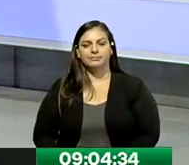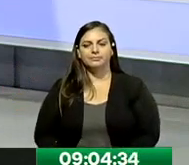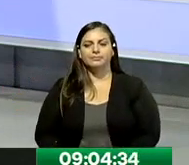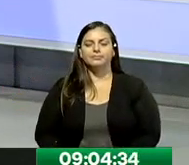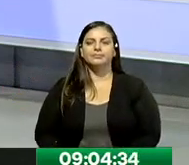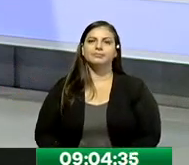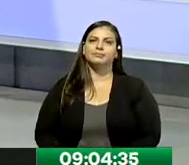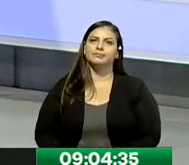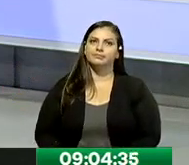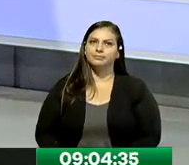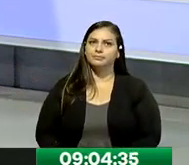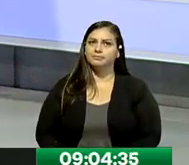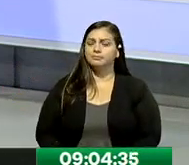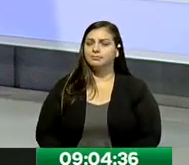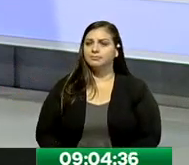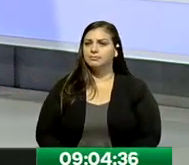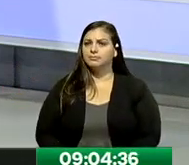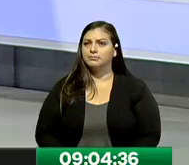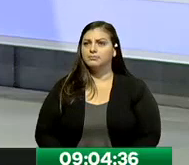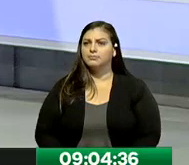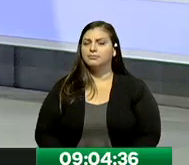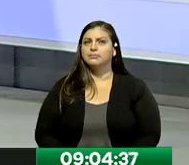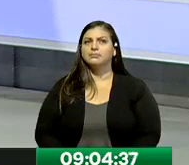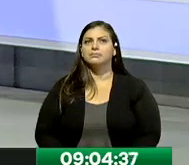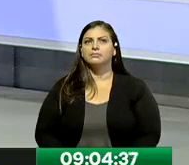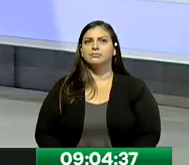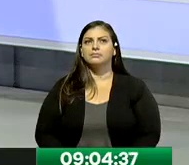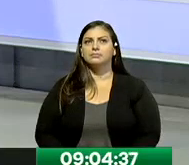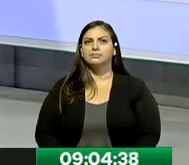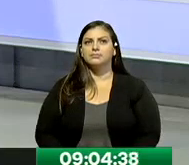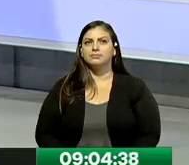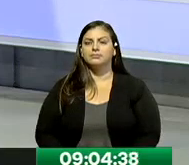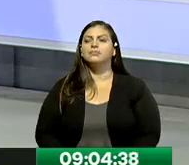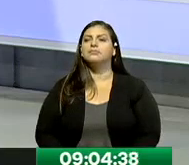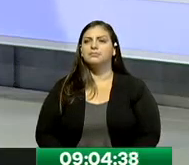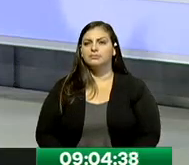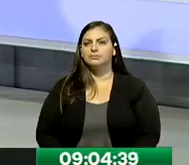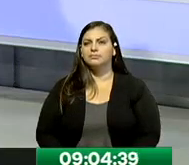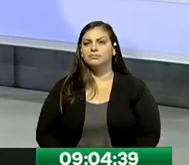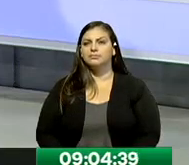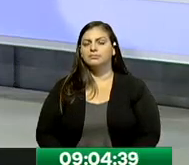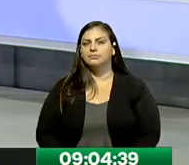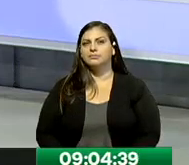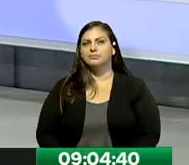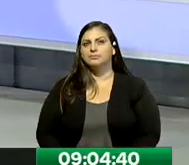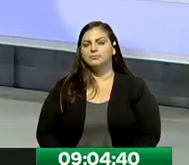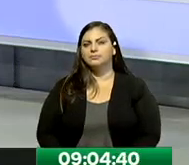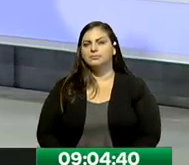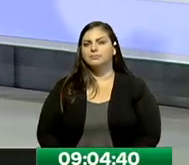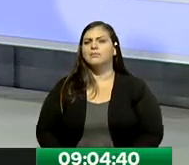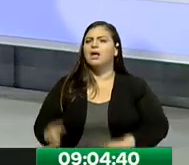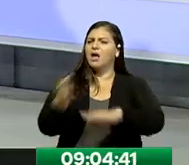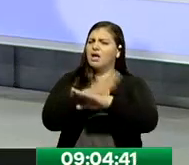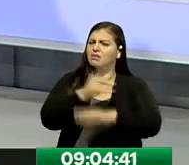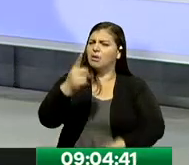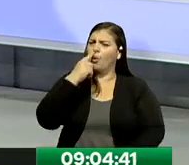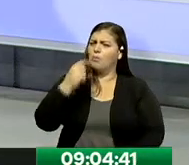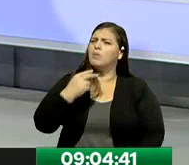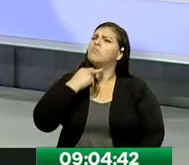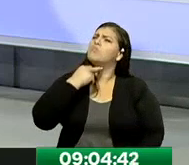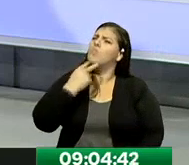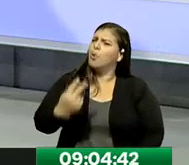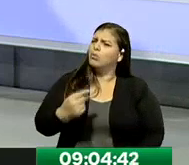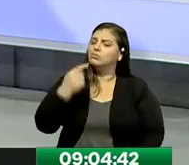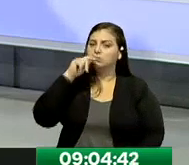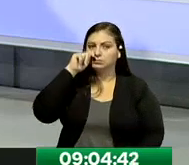Hugo, ajá, lo que sí dicen es que efectivamente en este sector, ahí sí no pasan. En eso este es ahí. Sector, el señor que habló anteriormente aquí, con usted decía